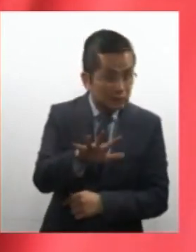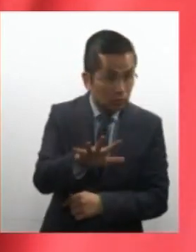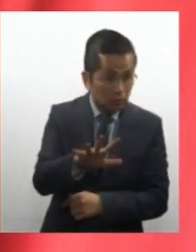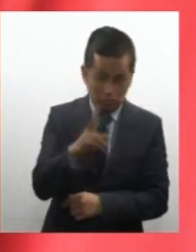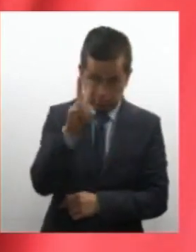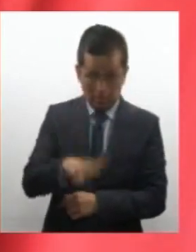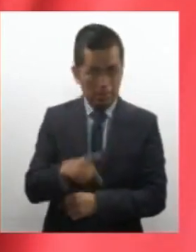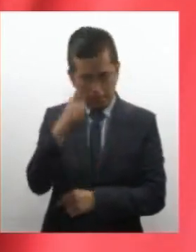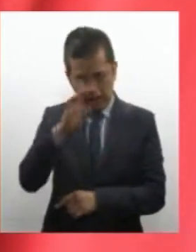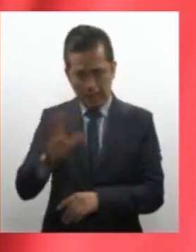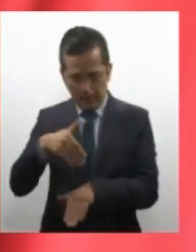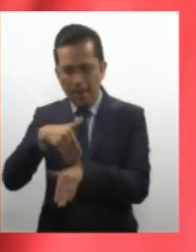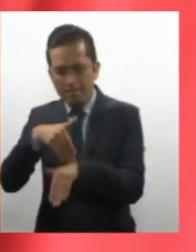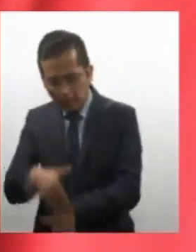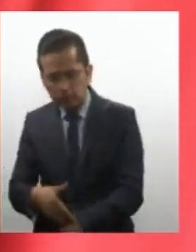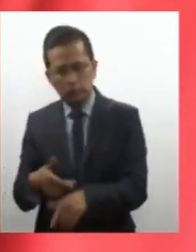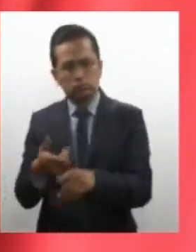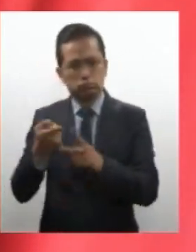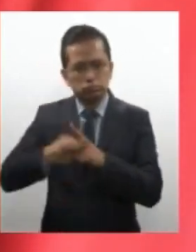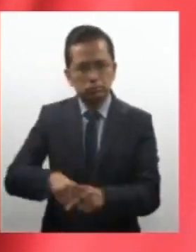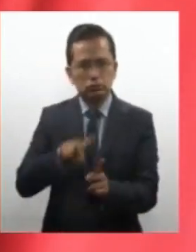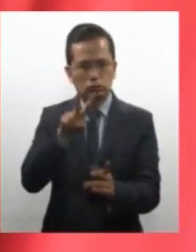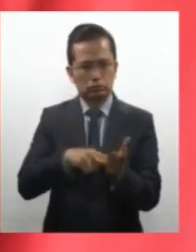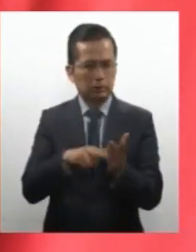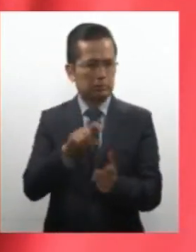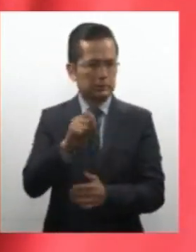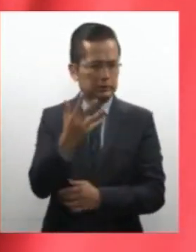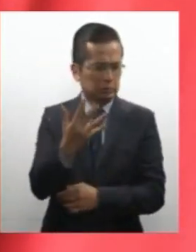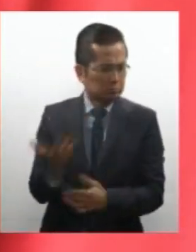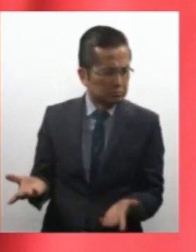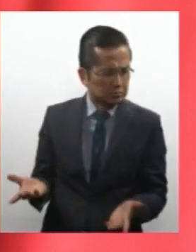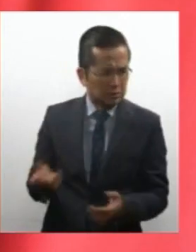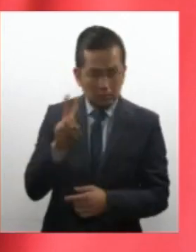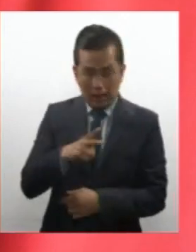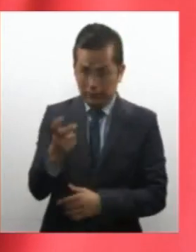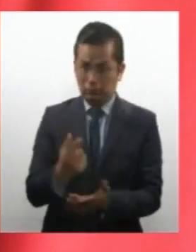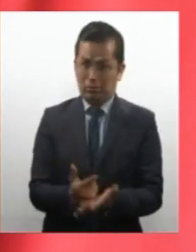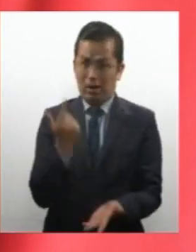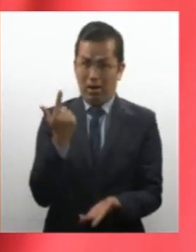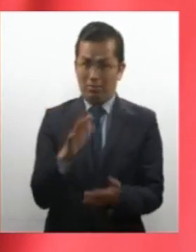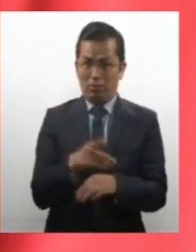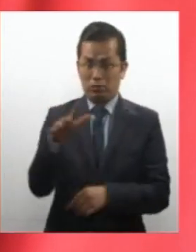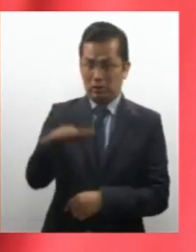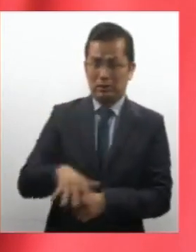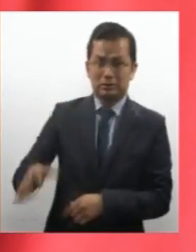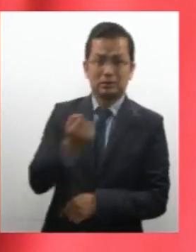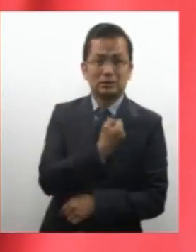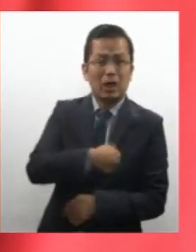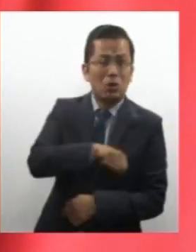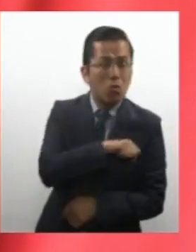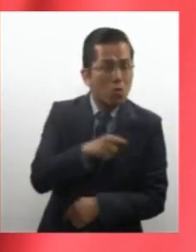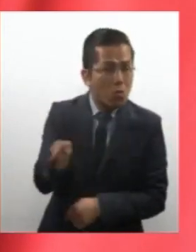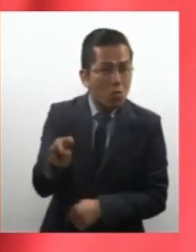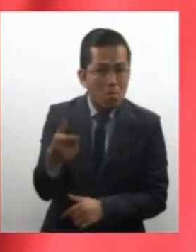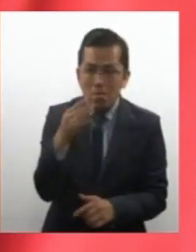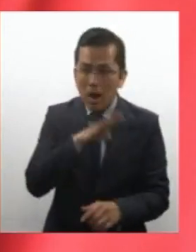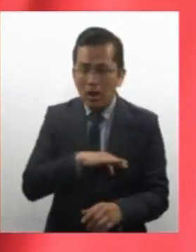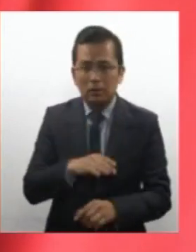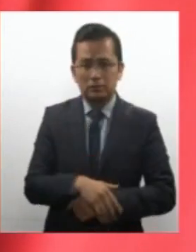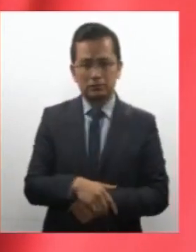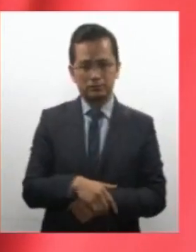Ahora, sí aplica la reserva del diputado porque no se ha publicado en el Diario